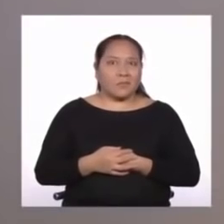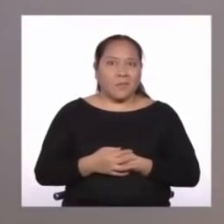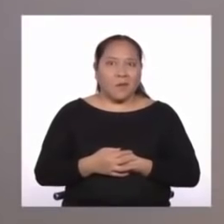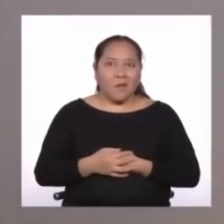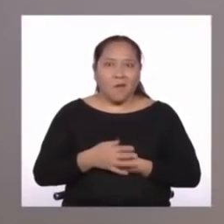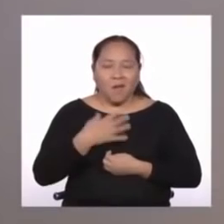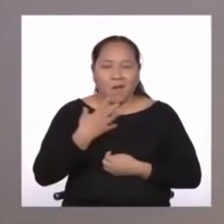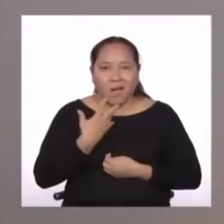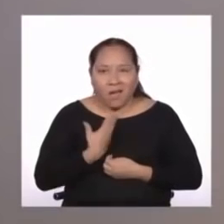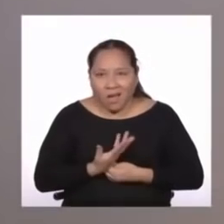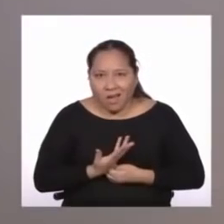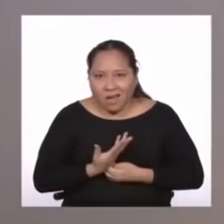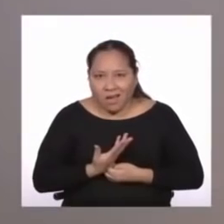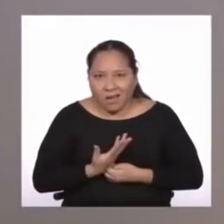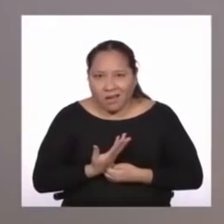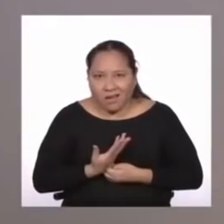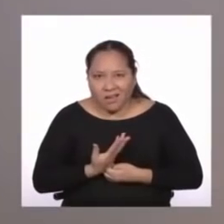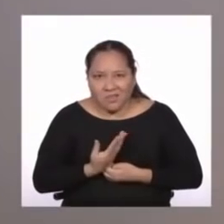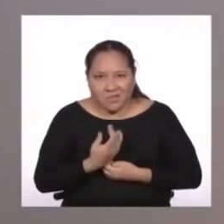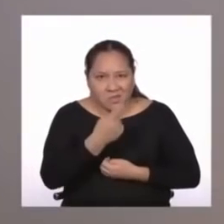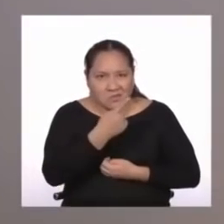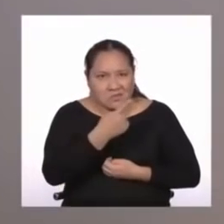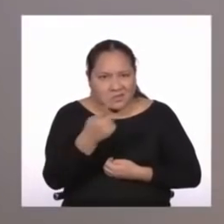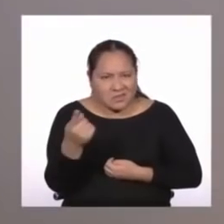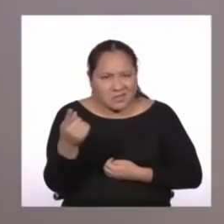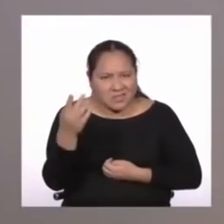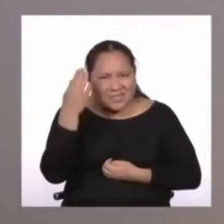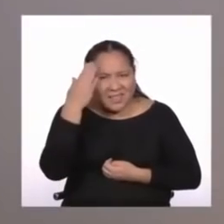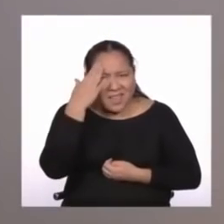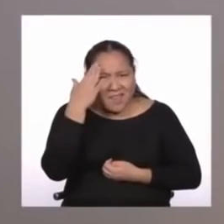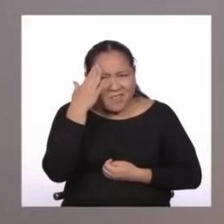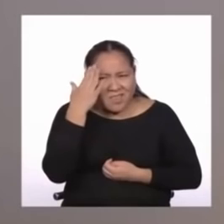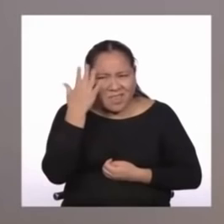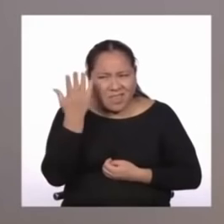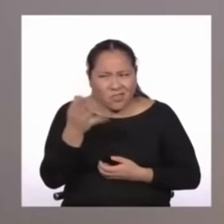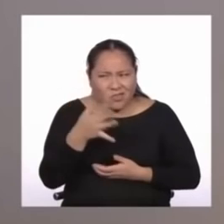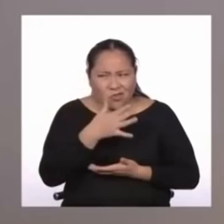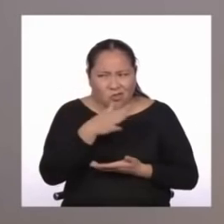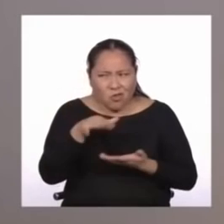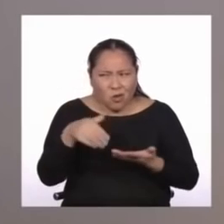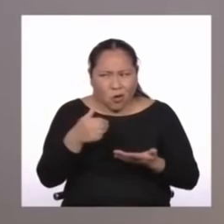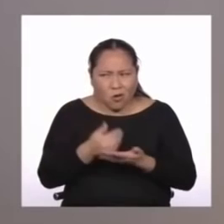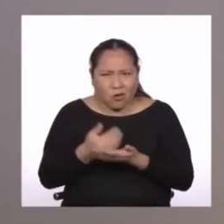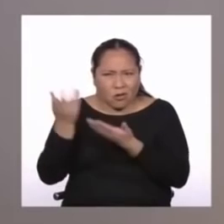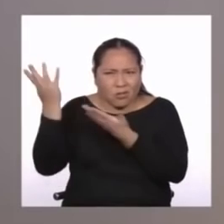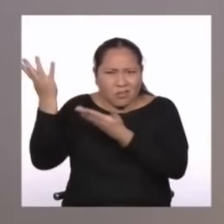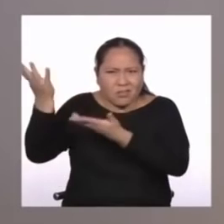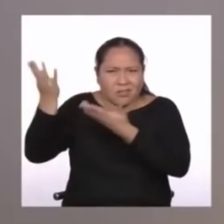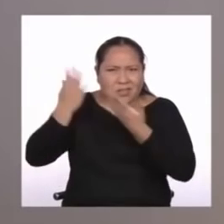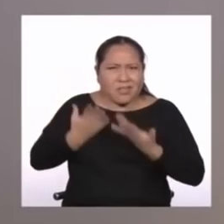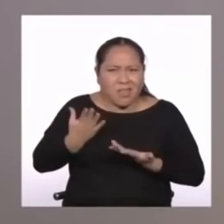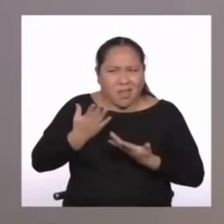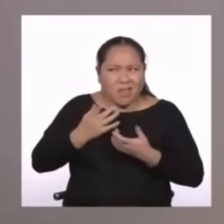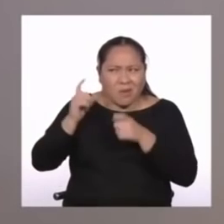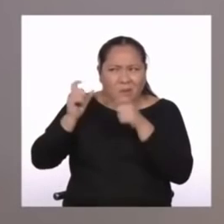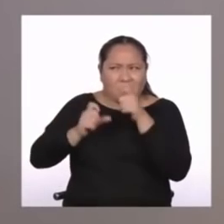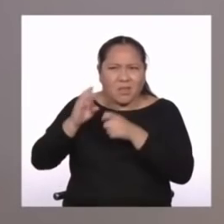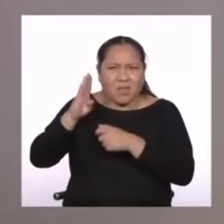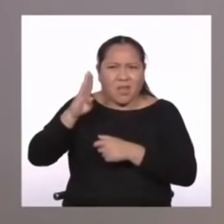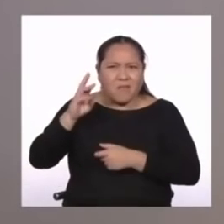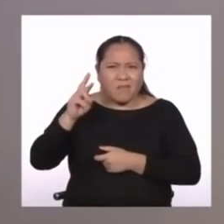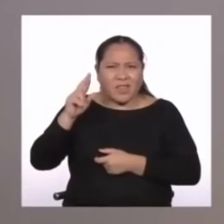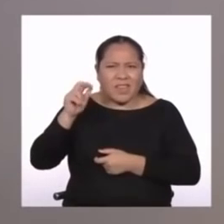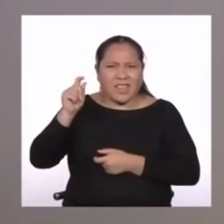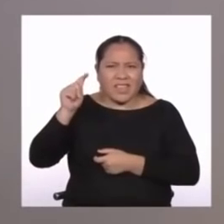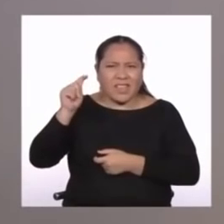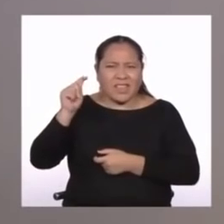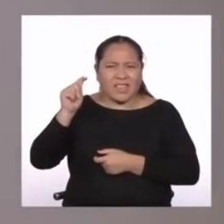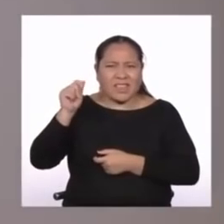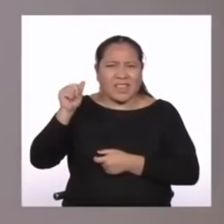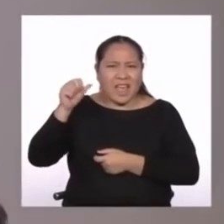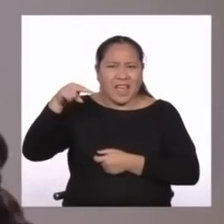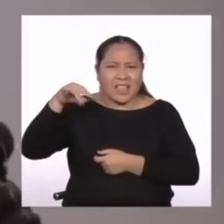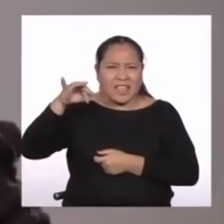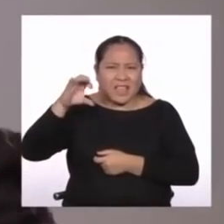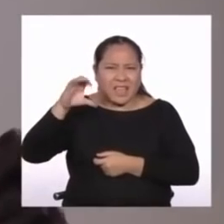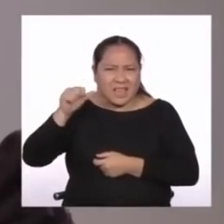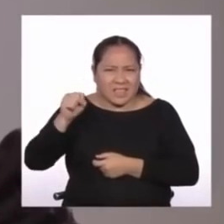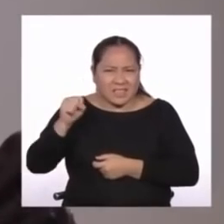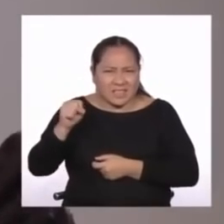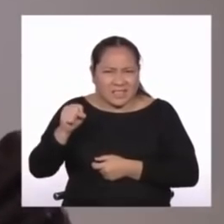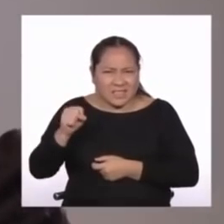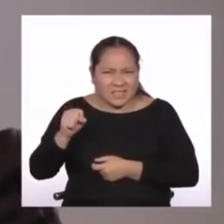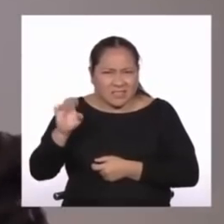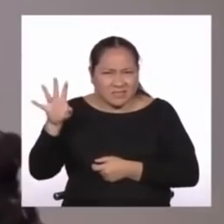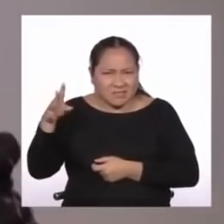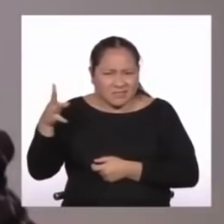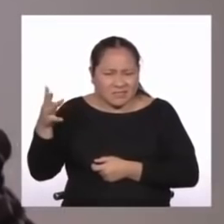¡Wow! ¿Ustedes imaginaron todo el legado que nos dejaron los británicos? ¡Qué increíble!, ¿no?